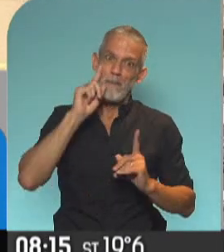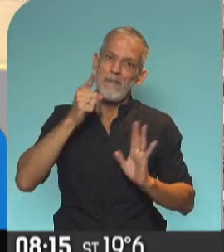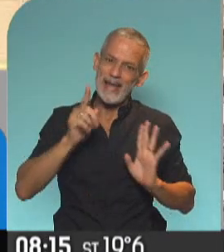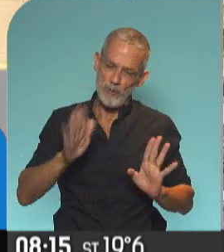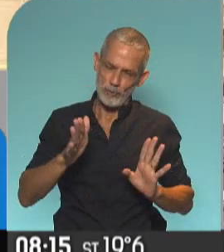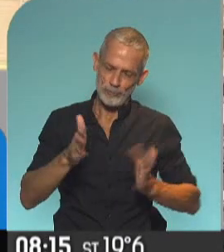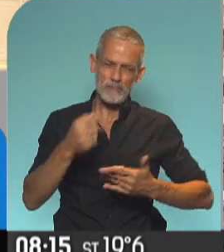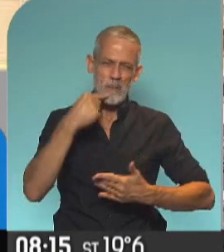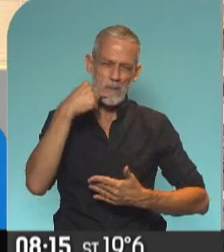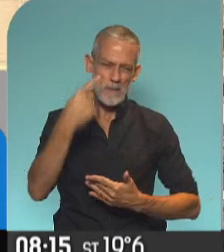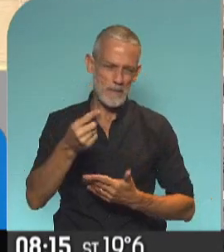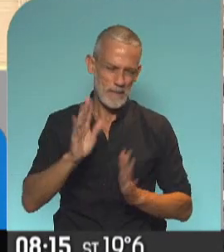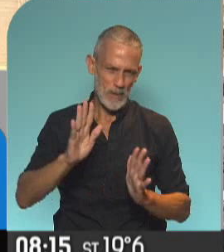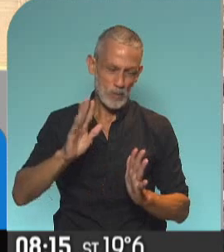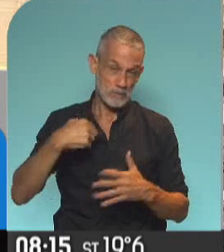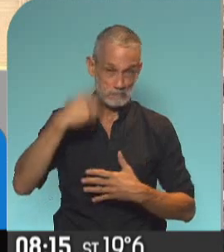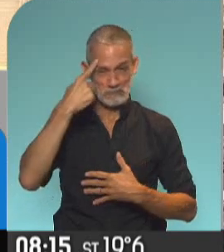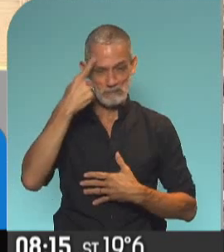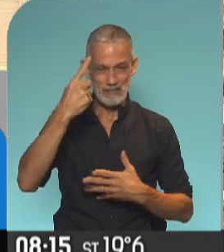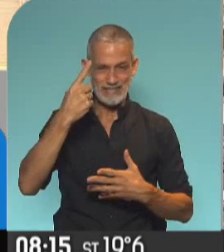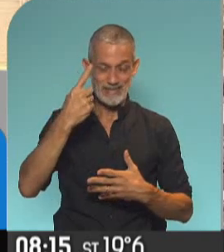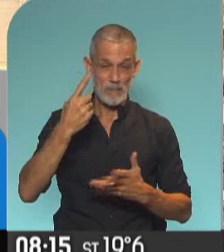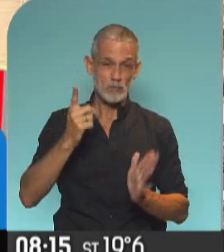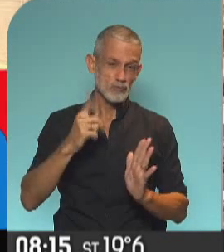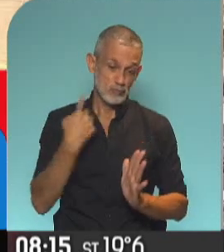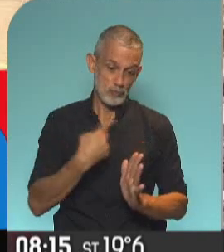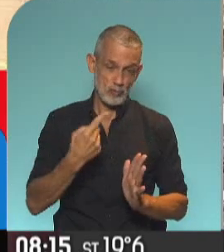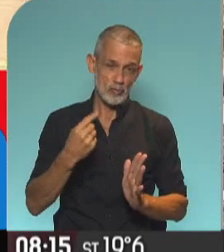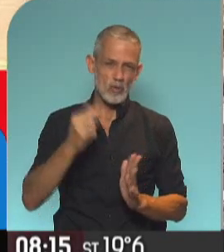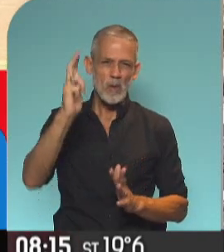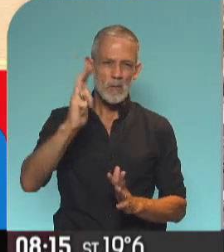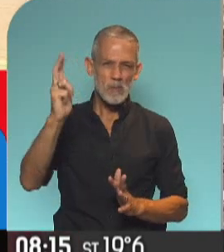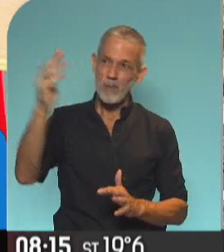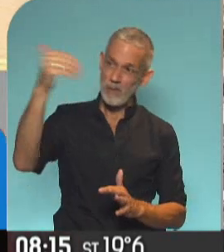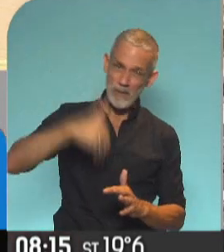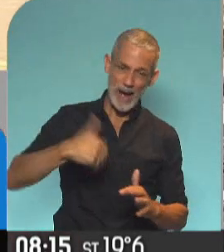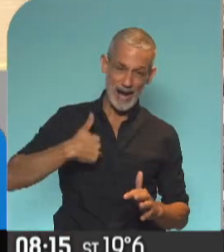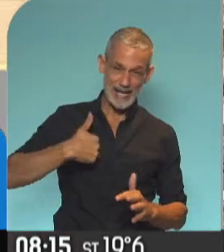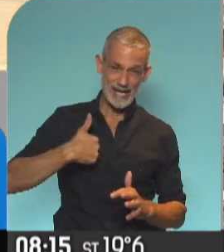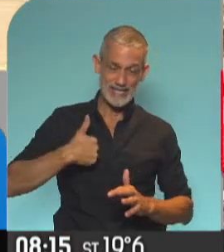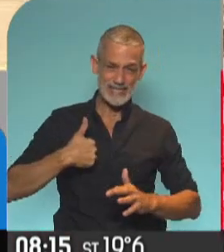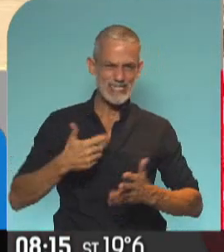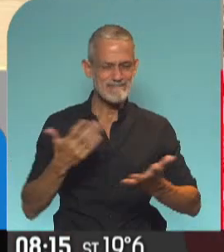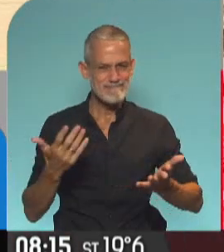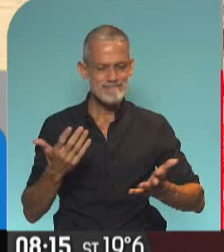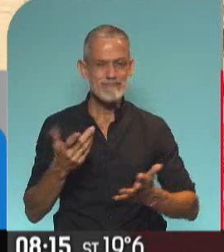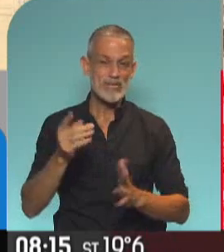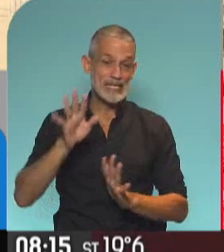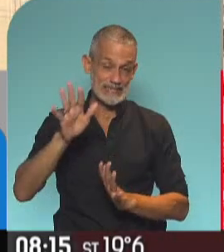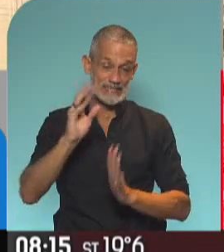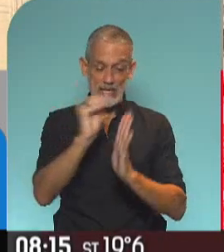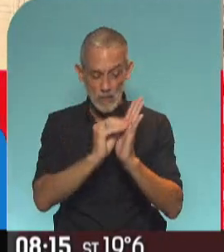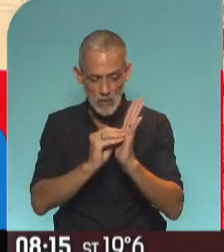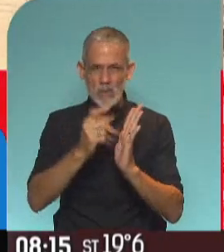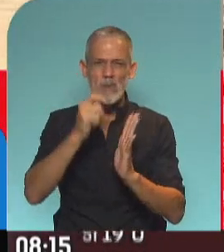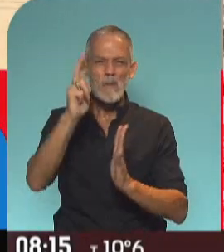La pregunta que nos seguimos haciendo por estos pagos es, ¿vendrá Francisco a la Argentina? Habida cuenta de que sí, en la agenda